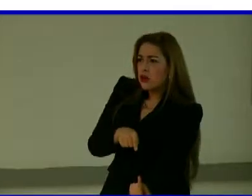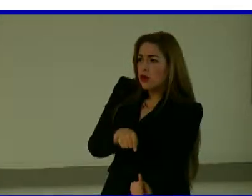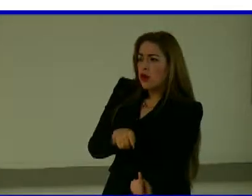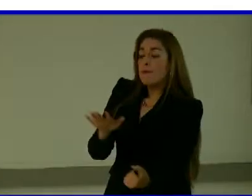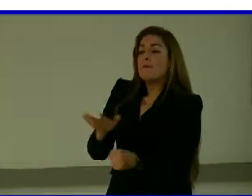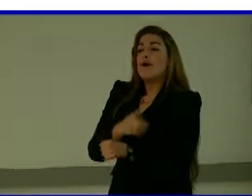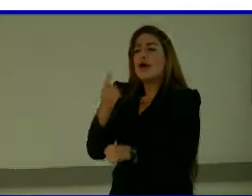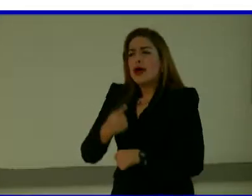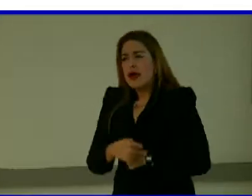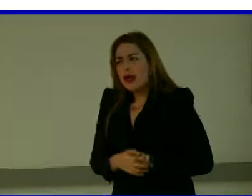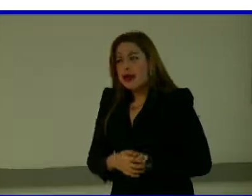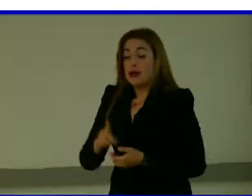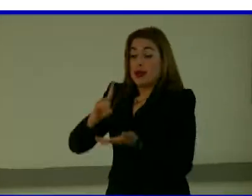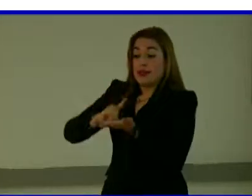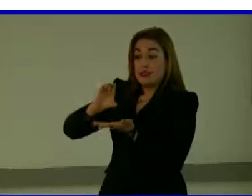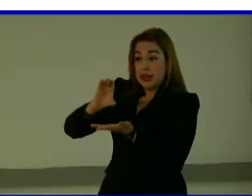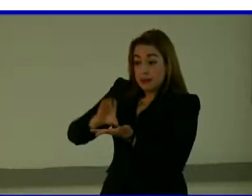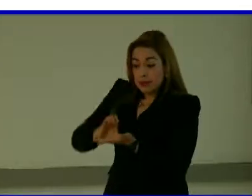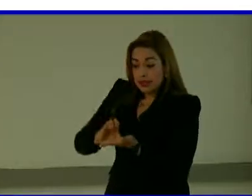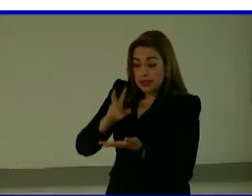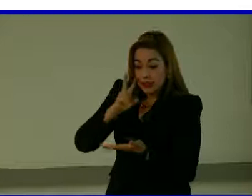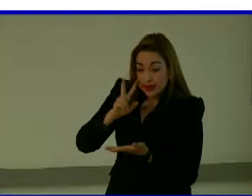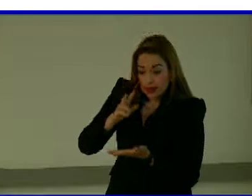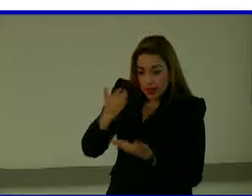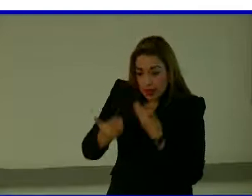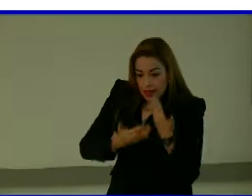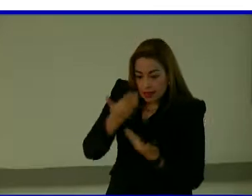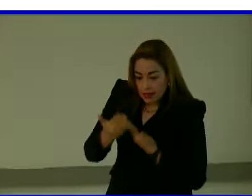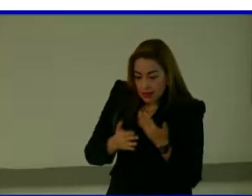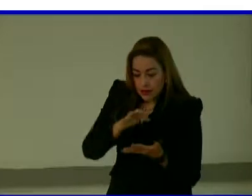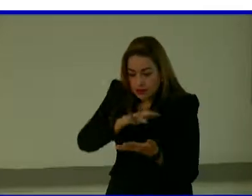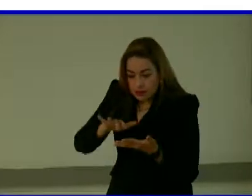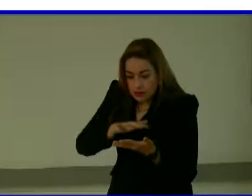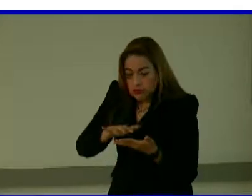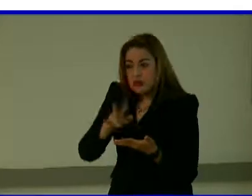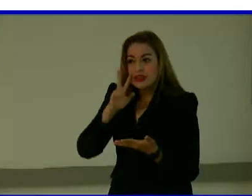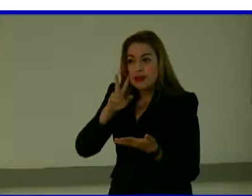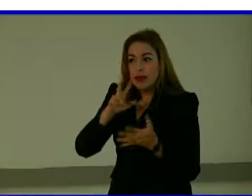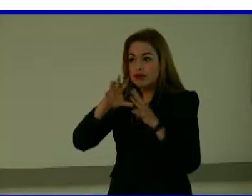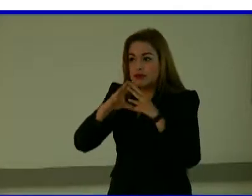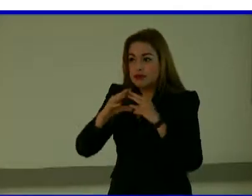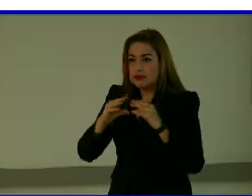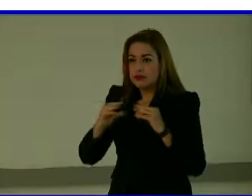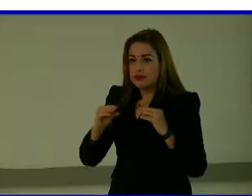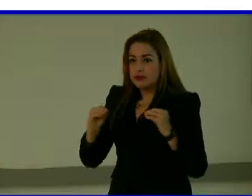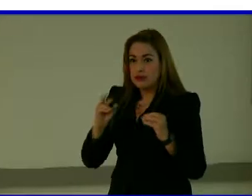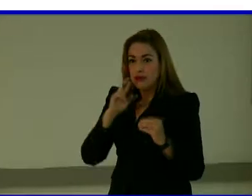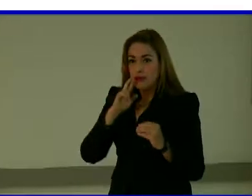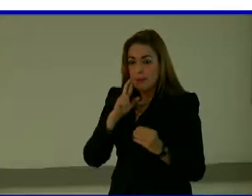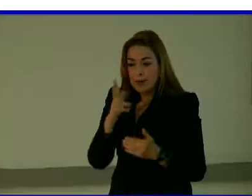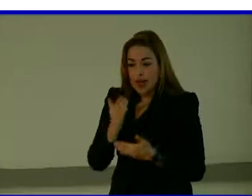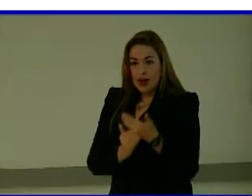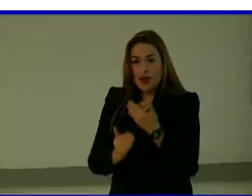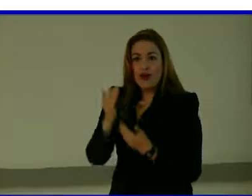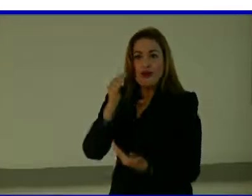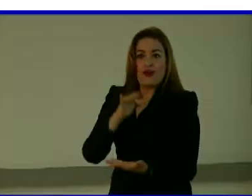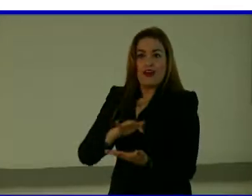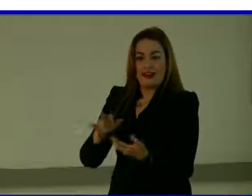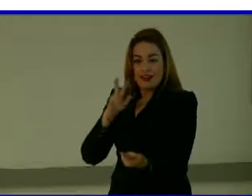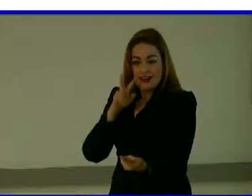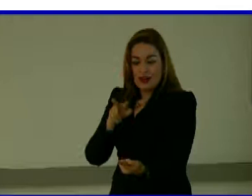discapacidad académica mejora. Es tan simple como eso. Si tengo un problema conductual, un problema